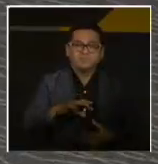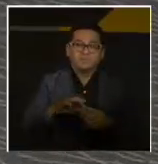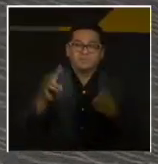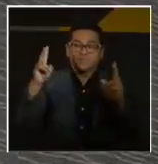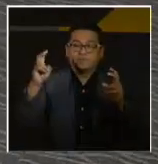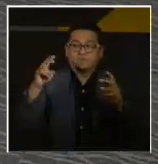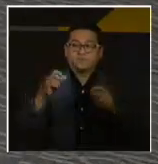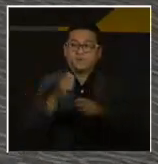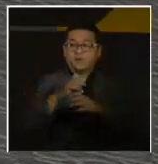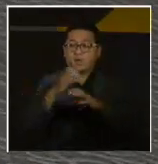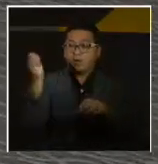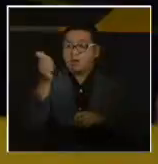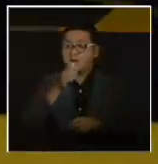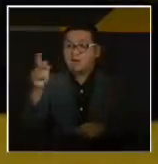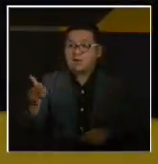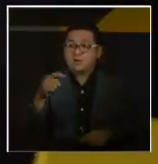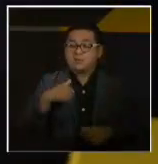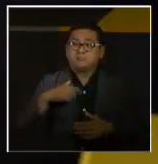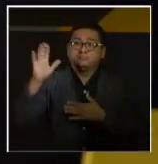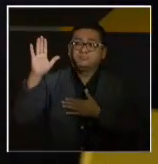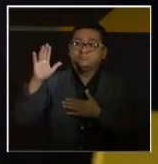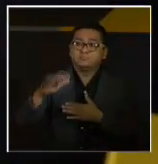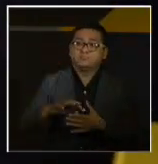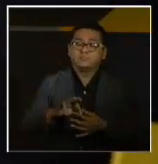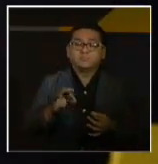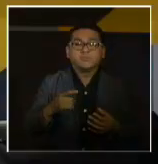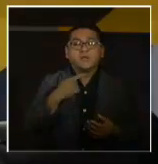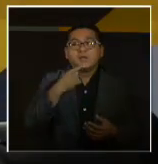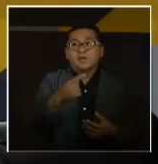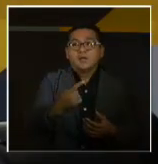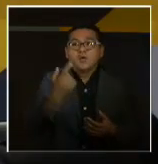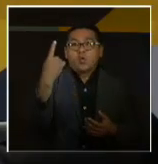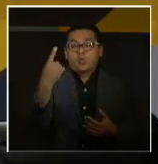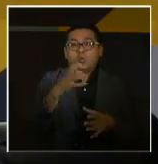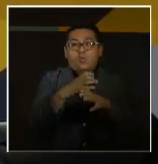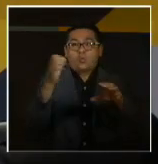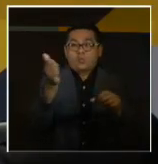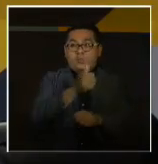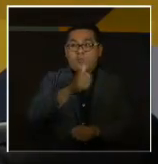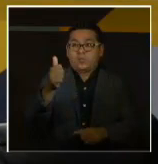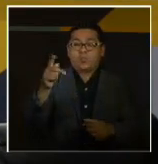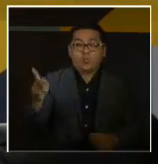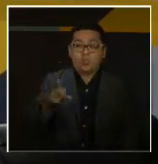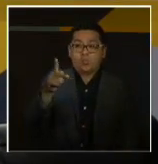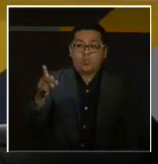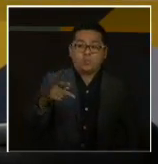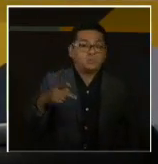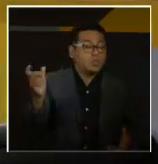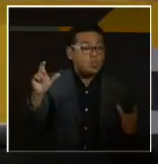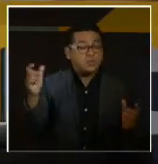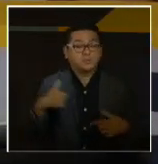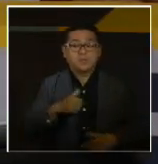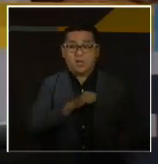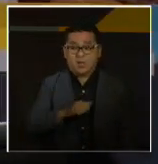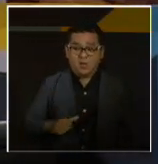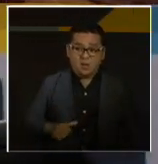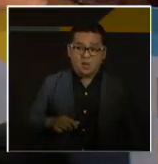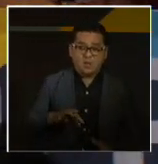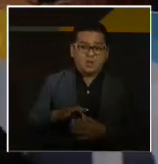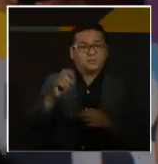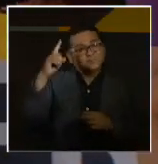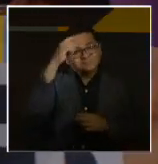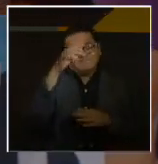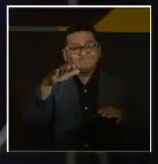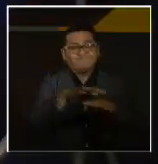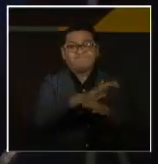en el tema del transporte público. Yo prometí en mi campaña poder desarrollar un sistema de transporte público, pero cuando yo era alcalde electo, las